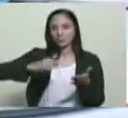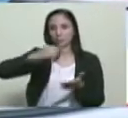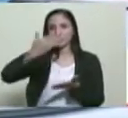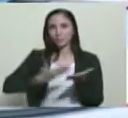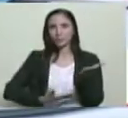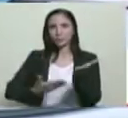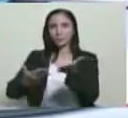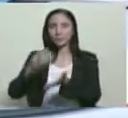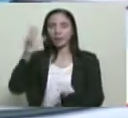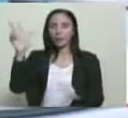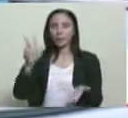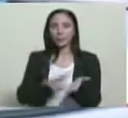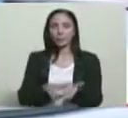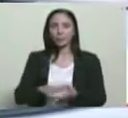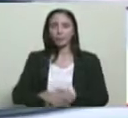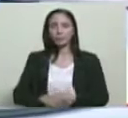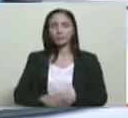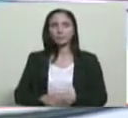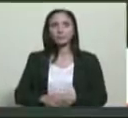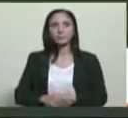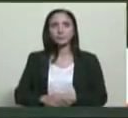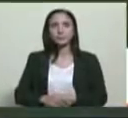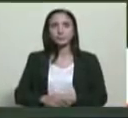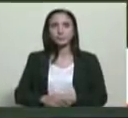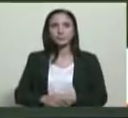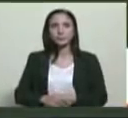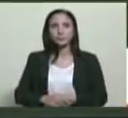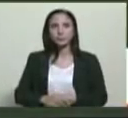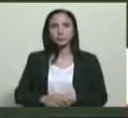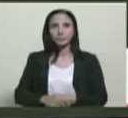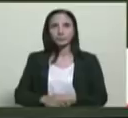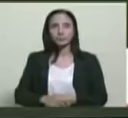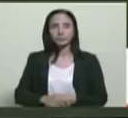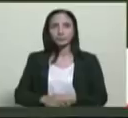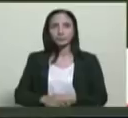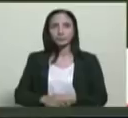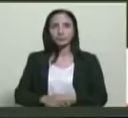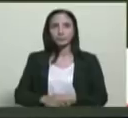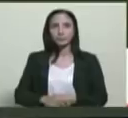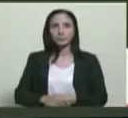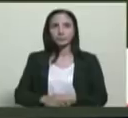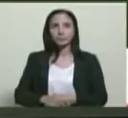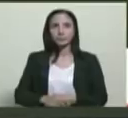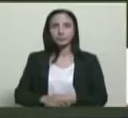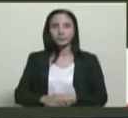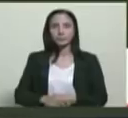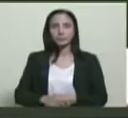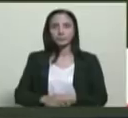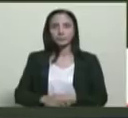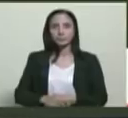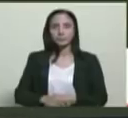juventud productiva. Dinero directo, inversión directa.